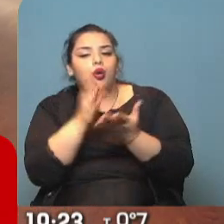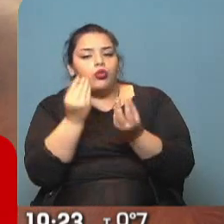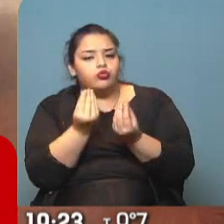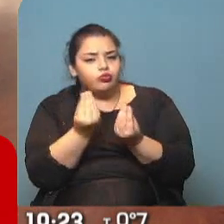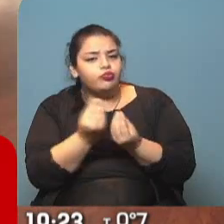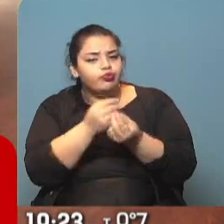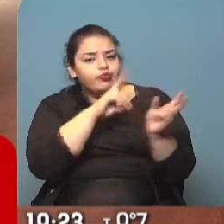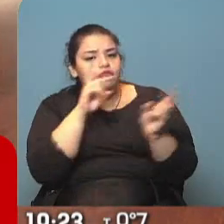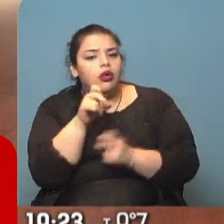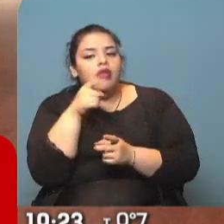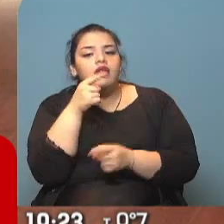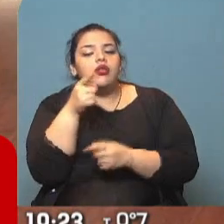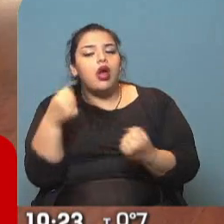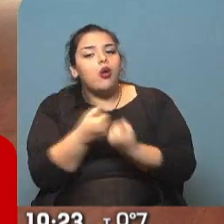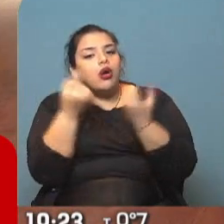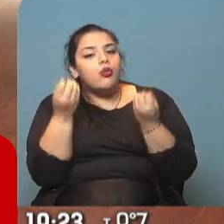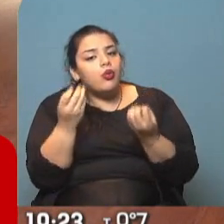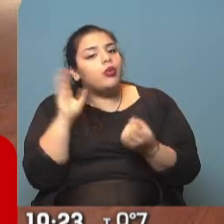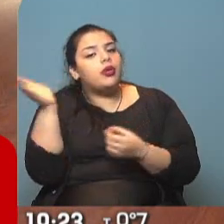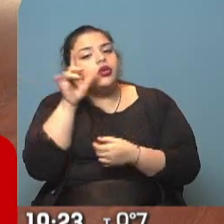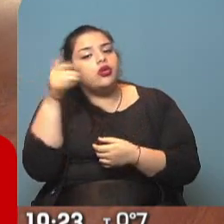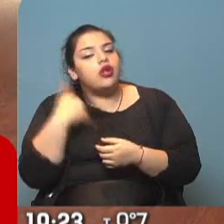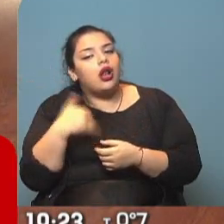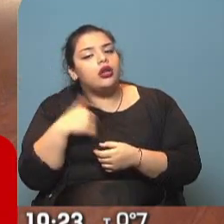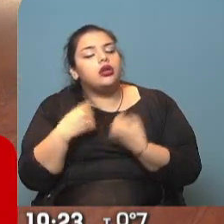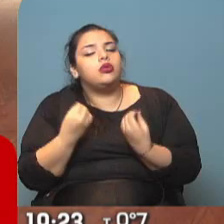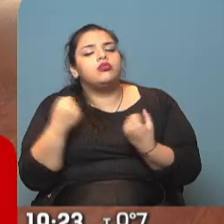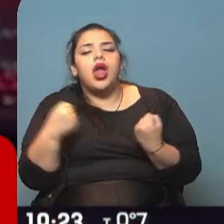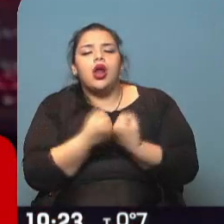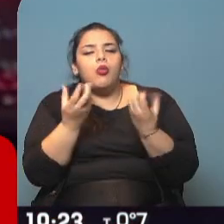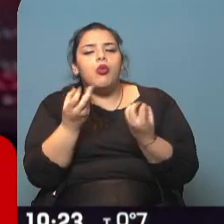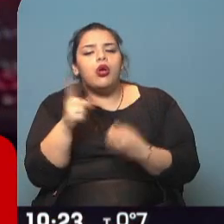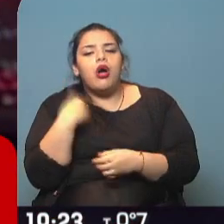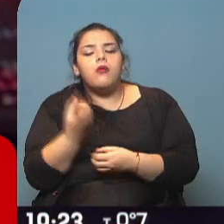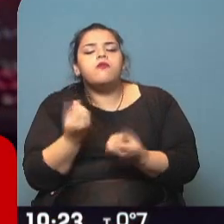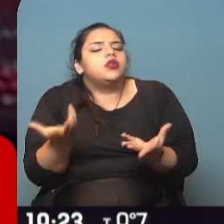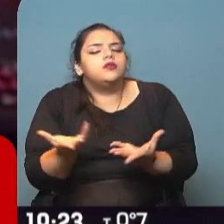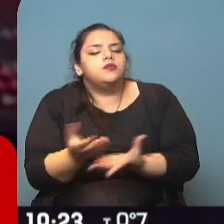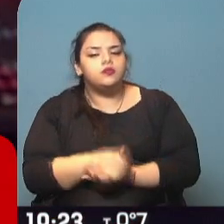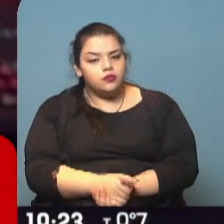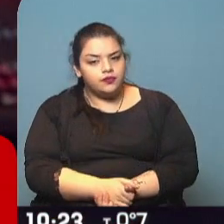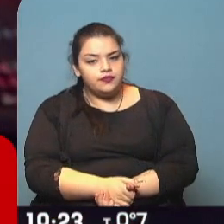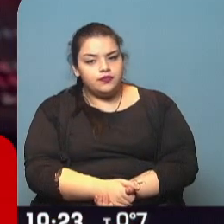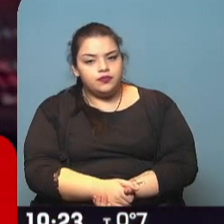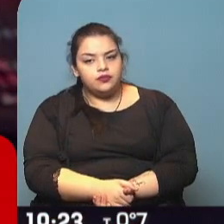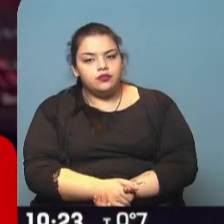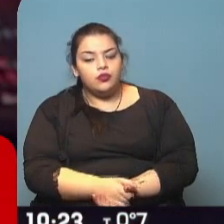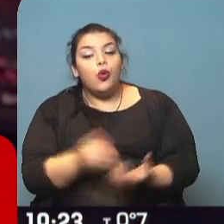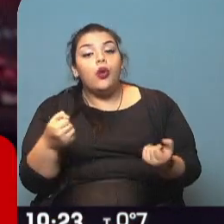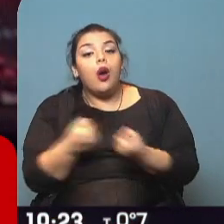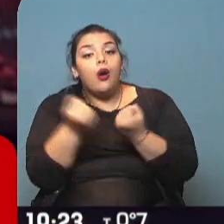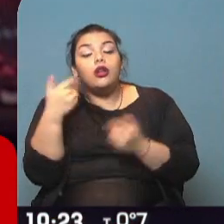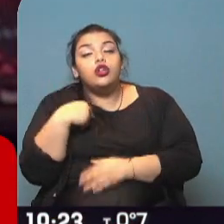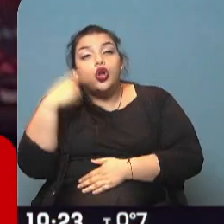ser un muy buen acuerdo para todos los argentinos. ¿Qué sería un buen acuerdo con el Fondo Monetario? Bueno, en realidad un buen acuerdo creo